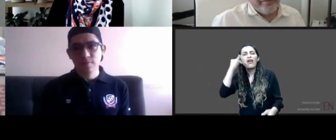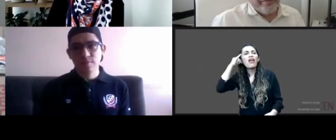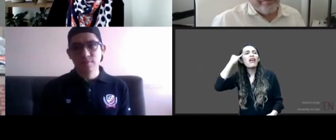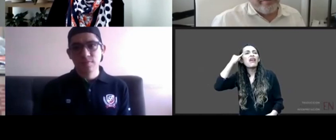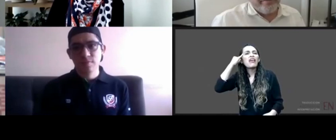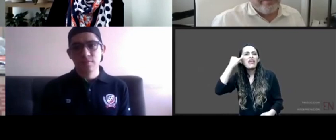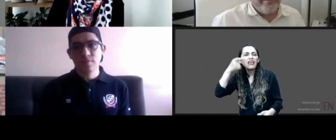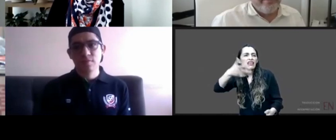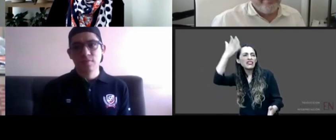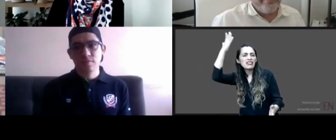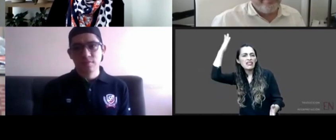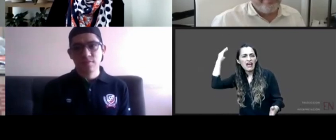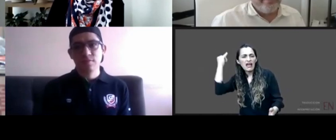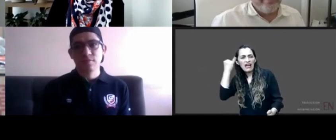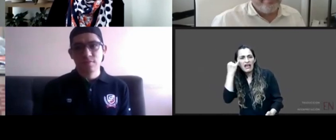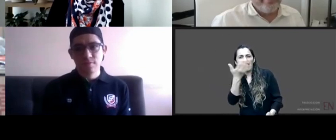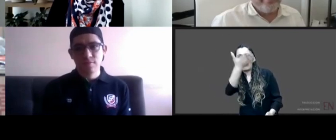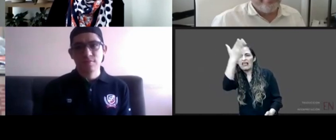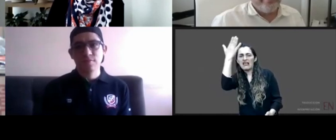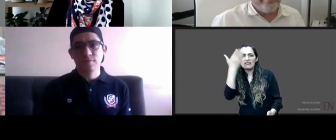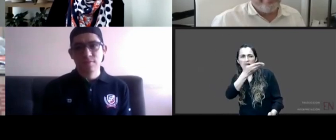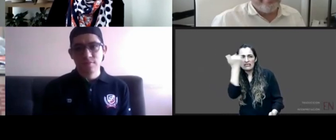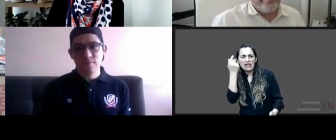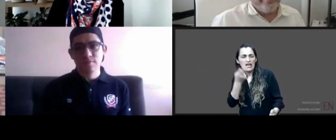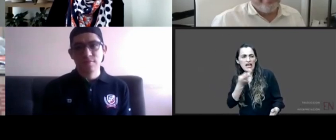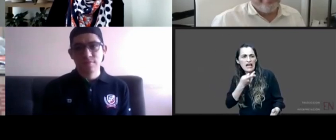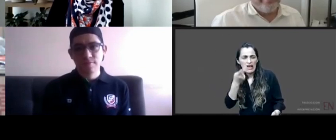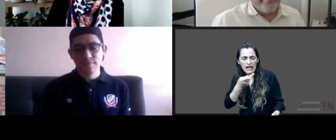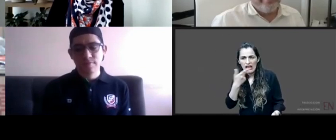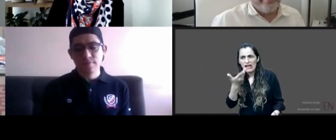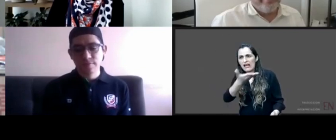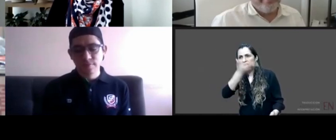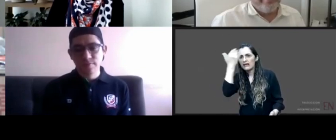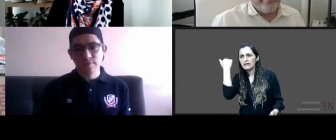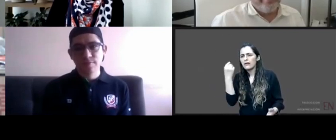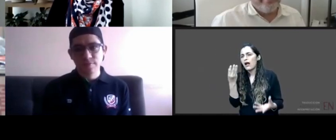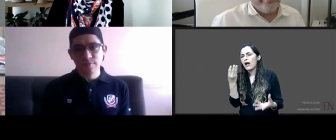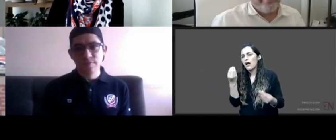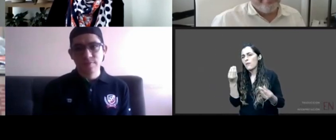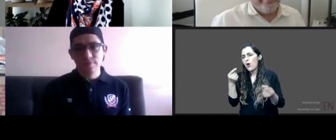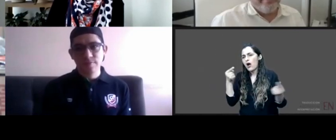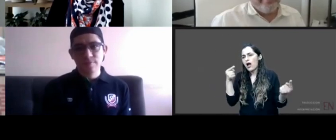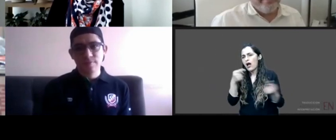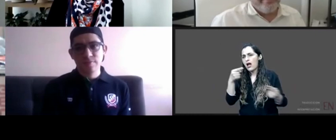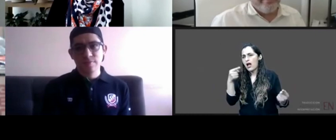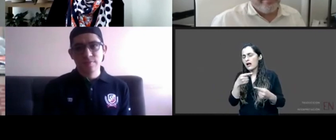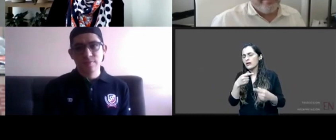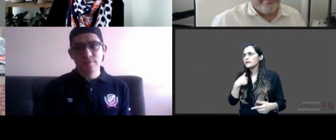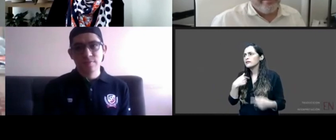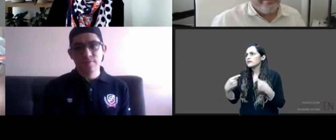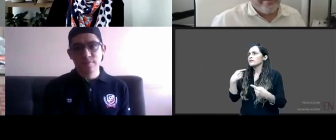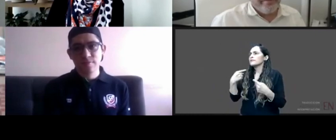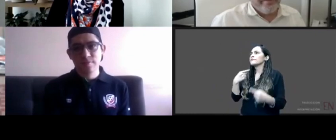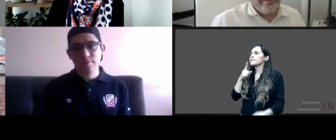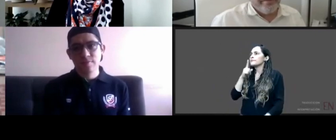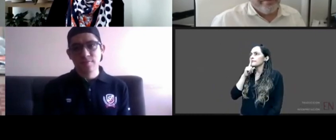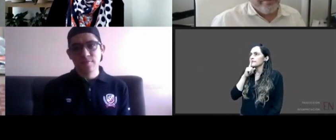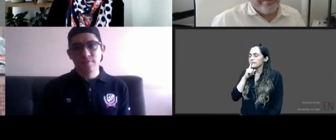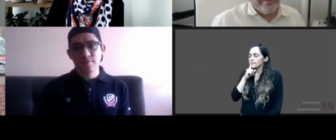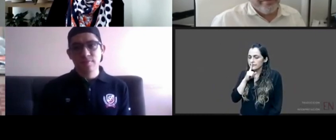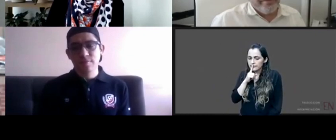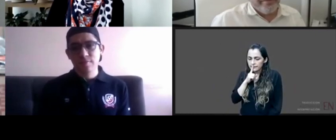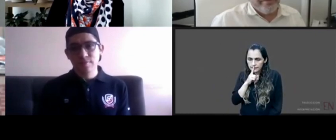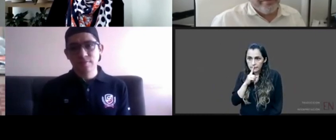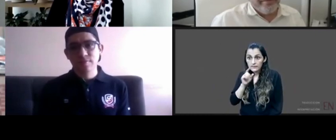cerro a tamborazos, no sabes hablar. Y ya después que me dieron de baja, aunque me los encontrara fuera